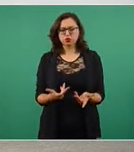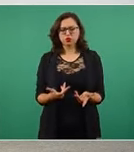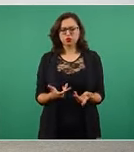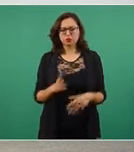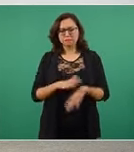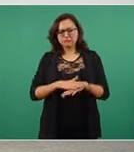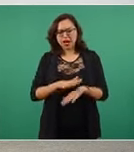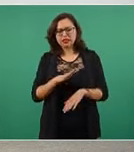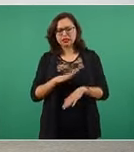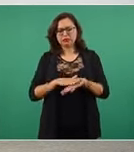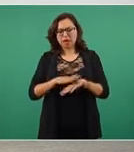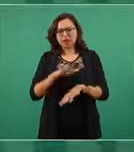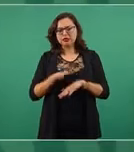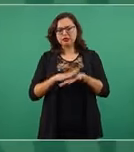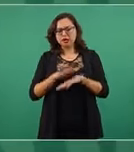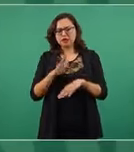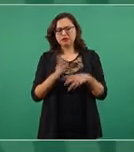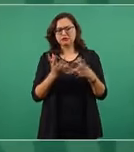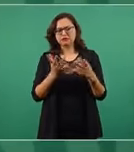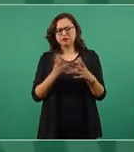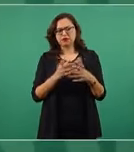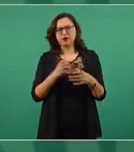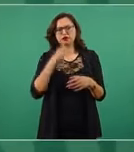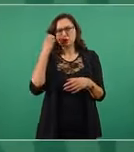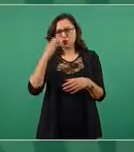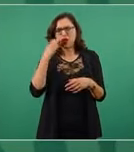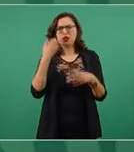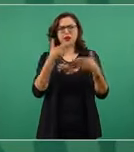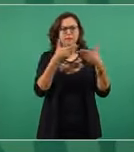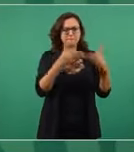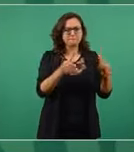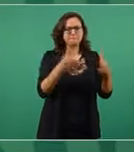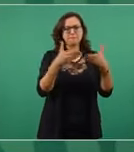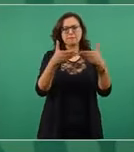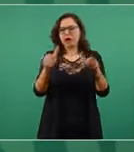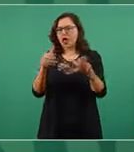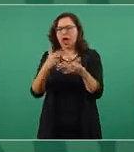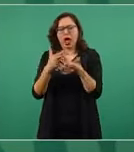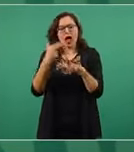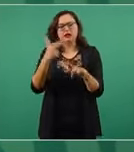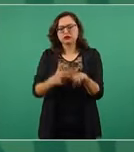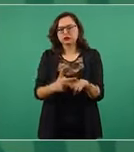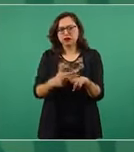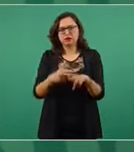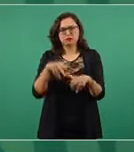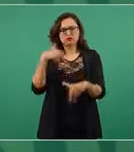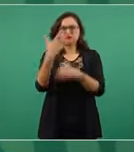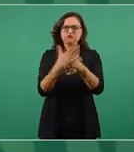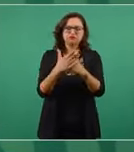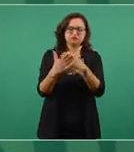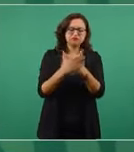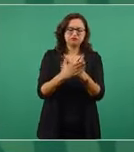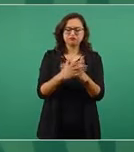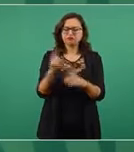sean más y más y más las escuelas hasta regresar a la normalidad completa.